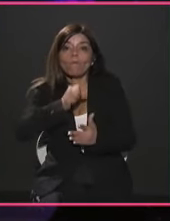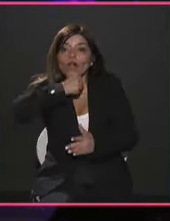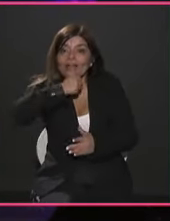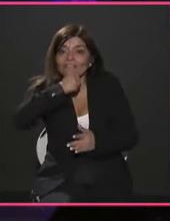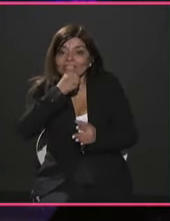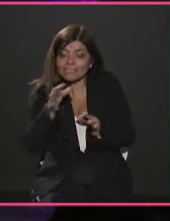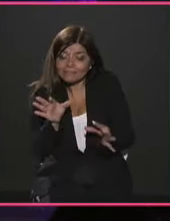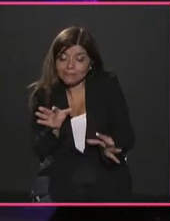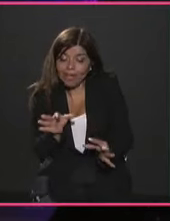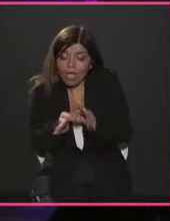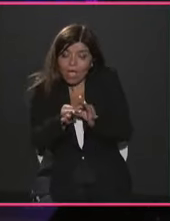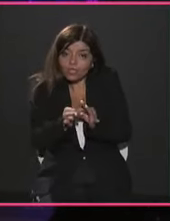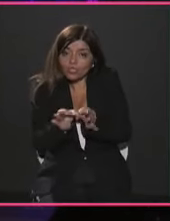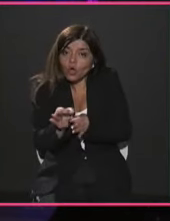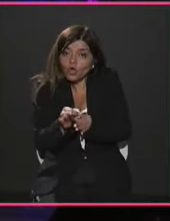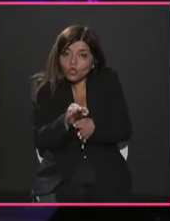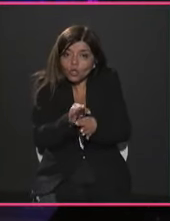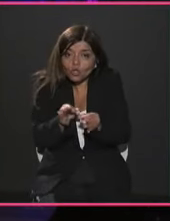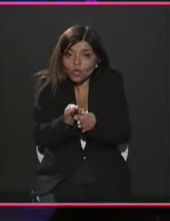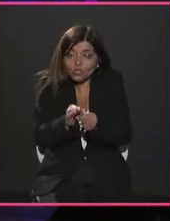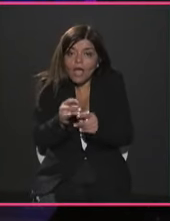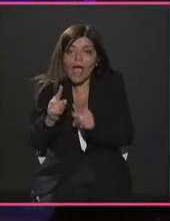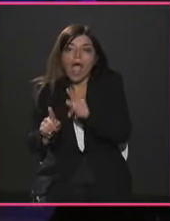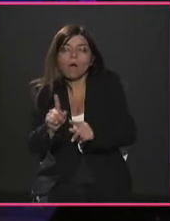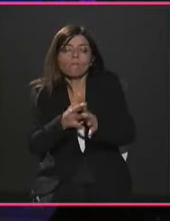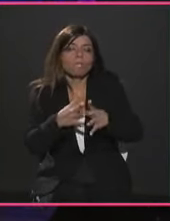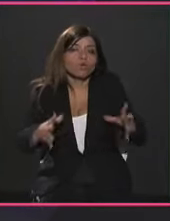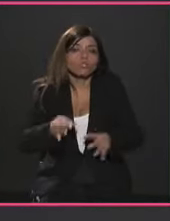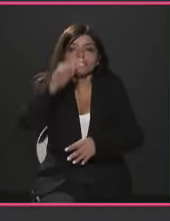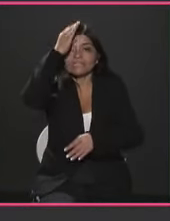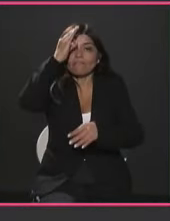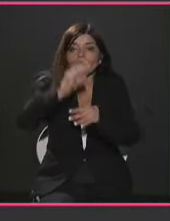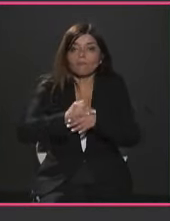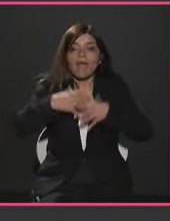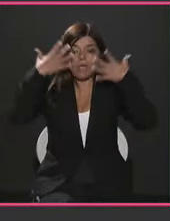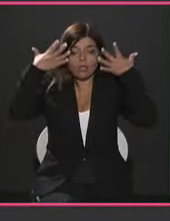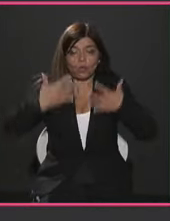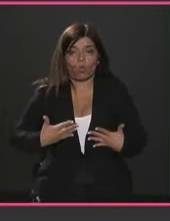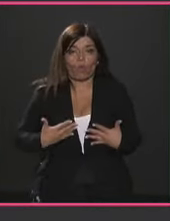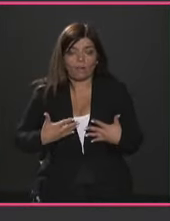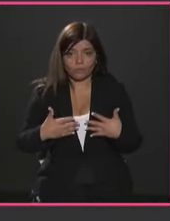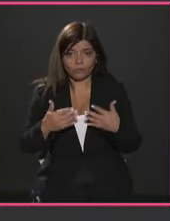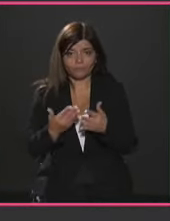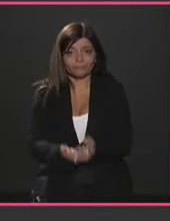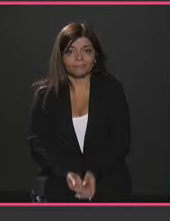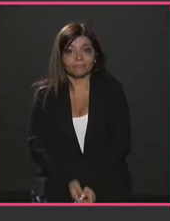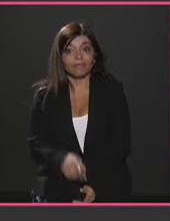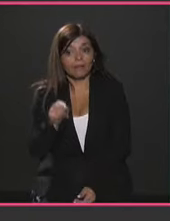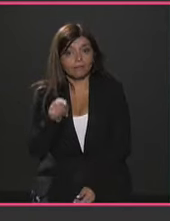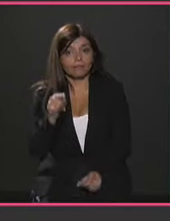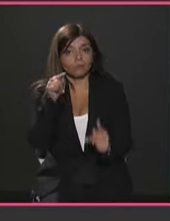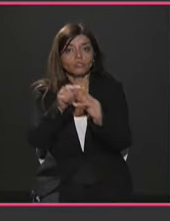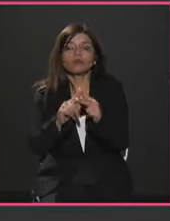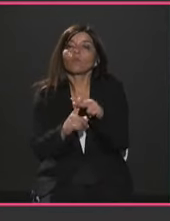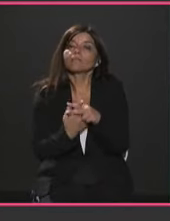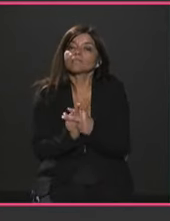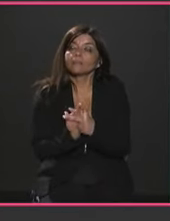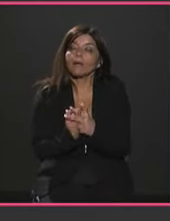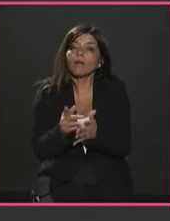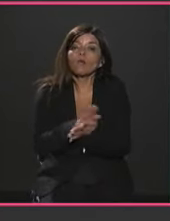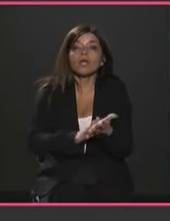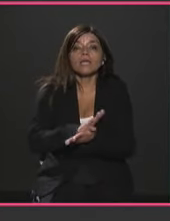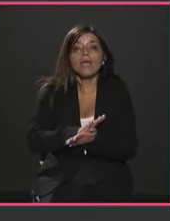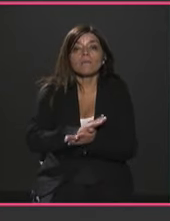interconecta se interrelaciona con muchas patologías en todos los órganos del cuerpo y ese es el motivo principal por el cual si encontramos